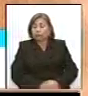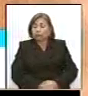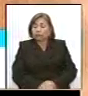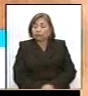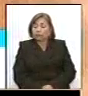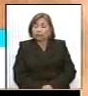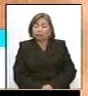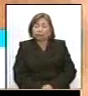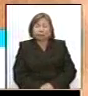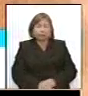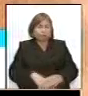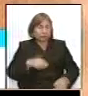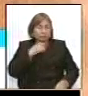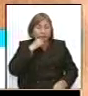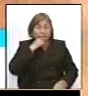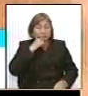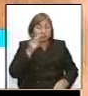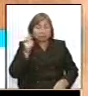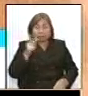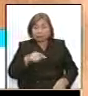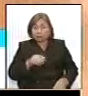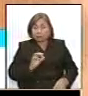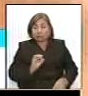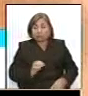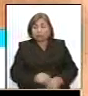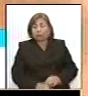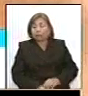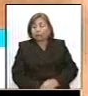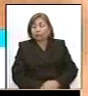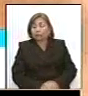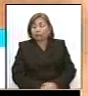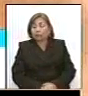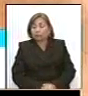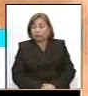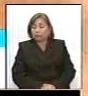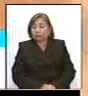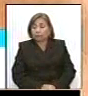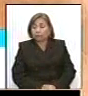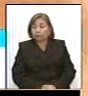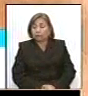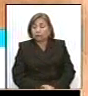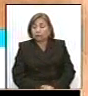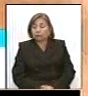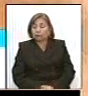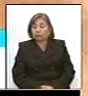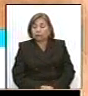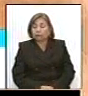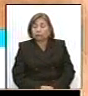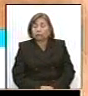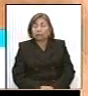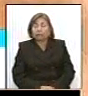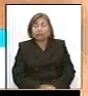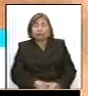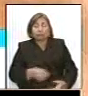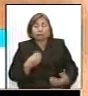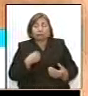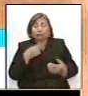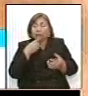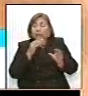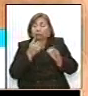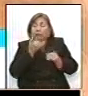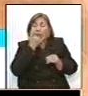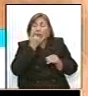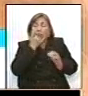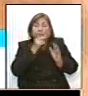y que no, hasta la fecha de la denuncia, no había retornado. El congresista señaló que se trató de una, y cito textualmente, omisión involuntaria, así lo